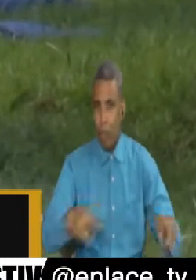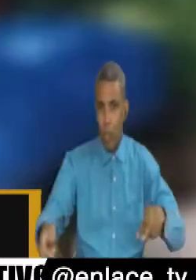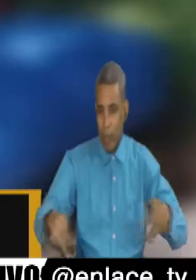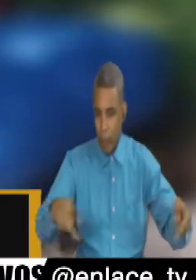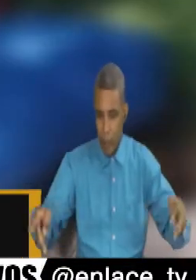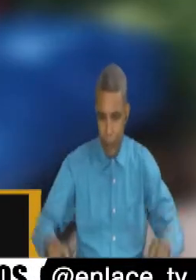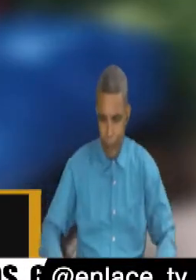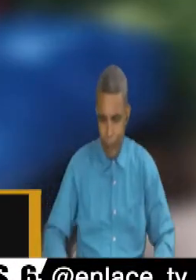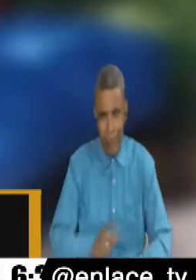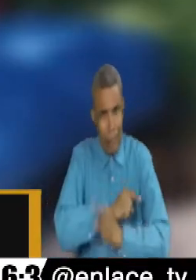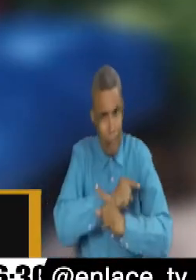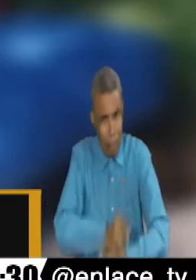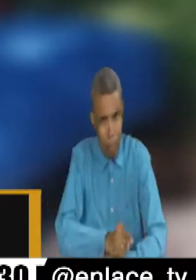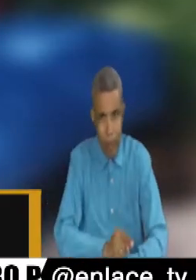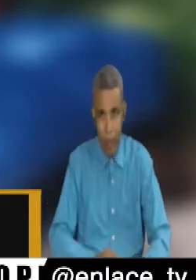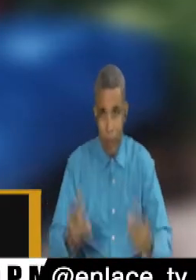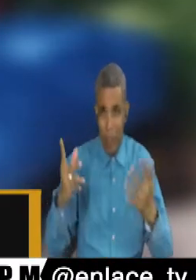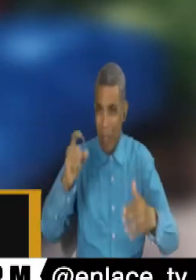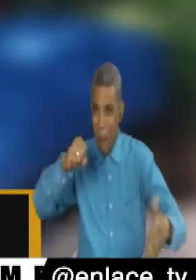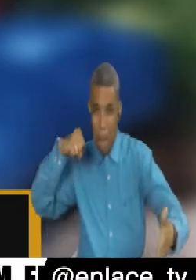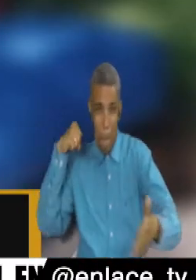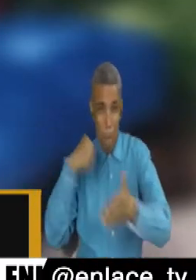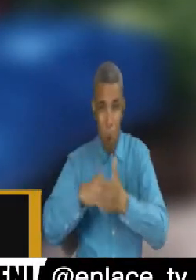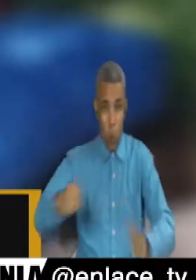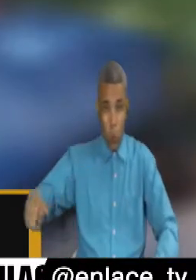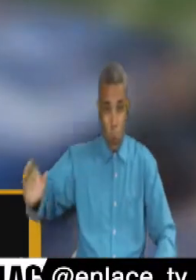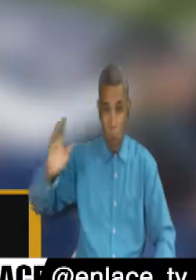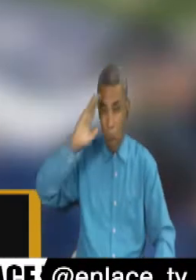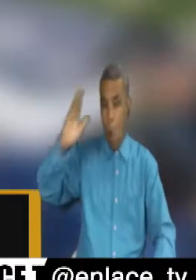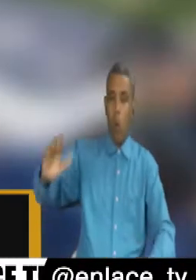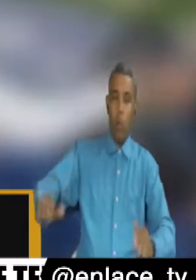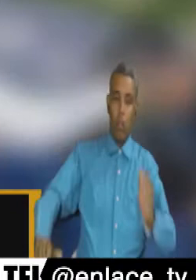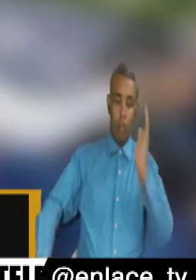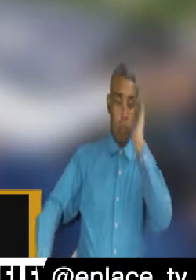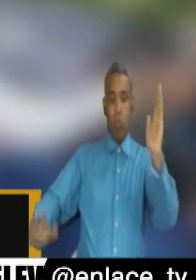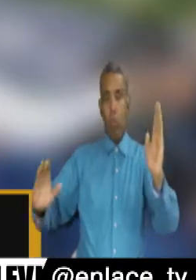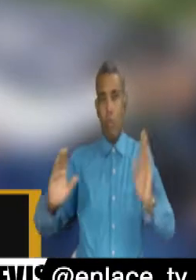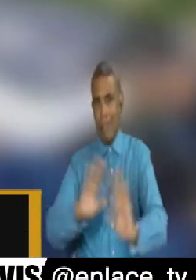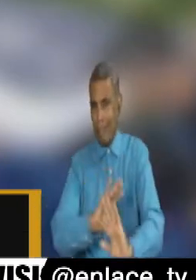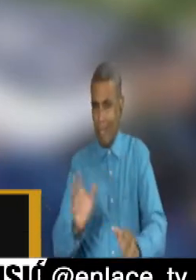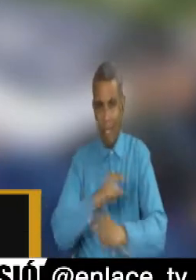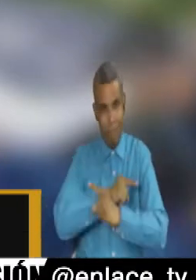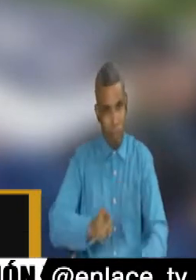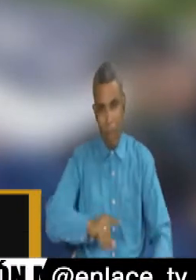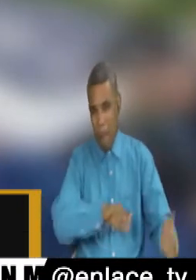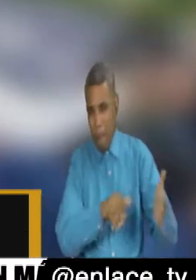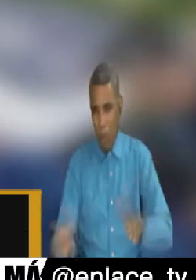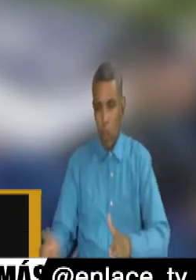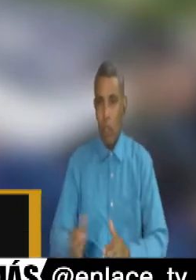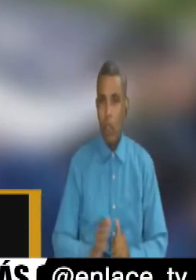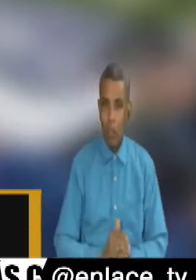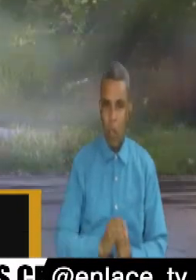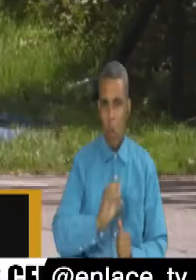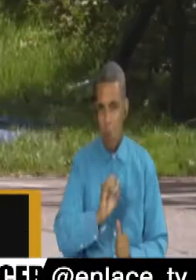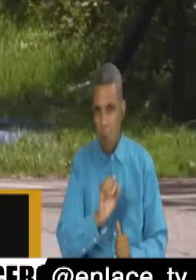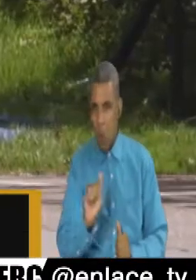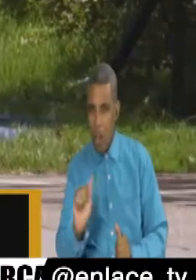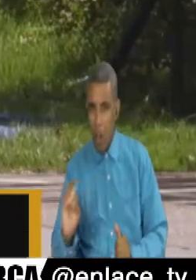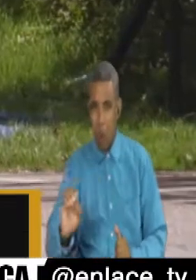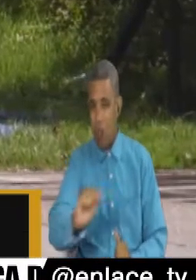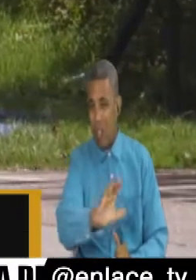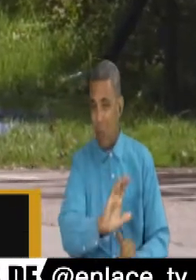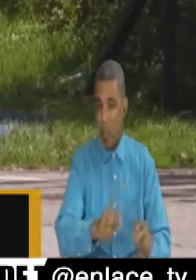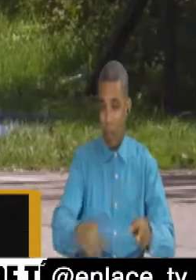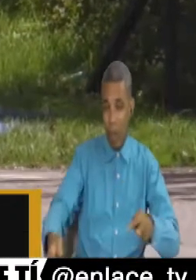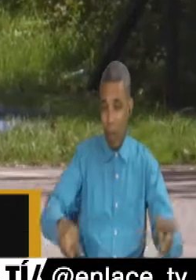forma instantánea por el impacto. Mujeres, hombres y adultos mayores están entre las víctimas. Algunos testigos del hecho